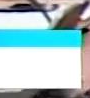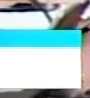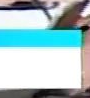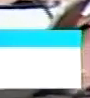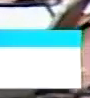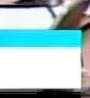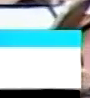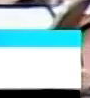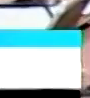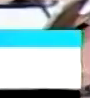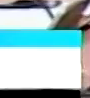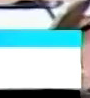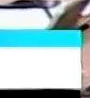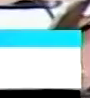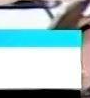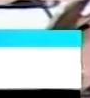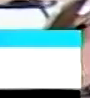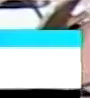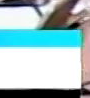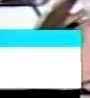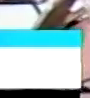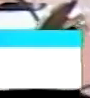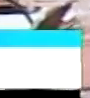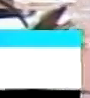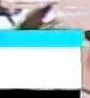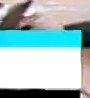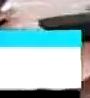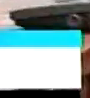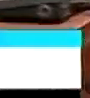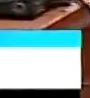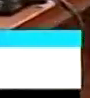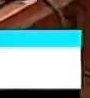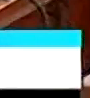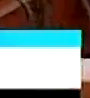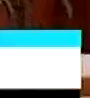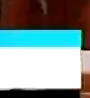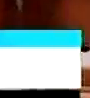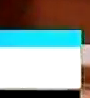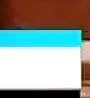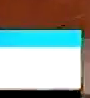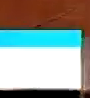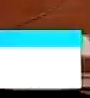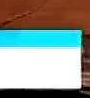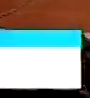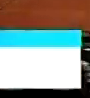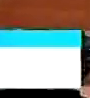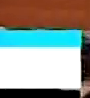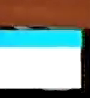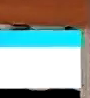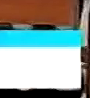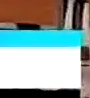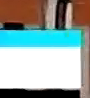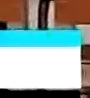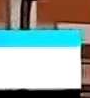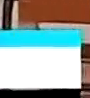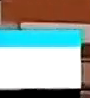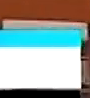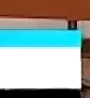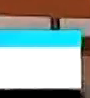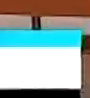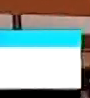de la 1089 y su reglamento, la 032-2008, vivienda. Como ya se ha comentado también en otras